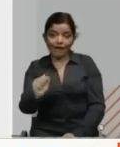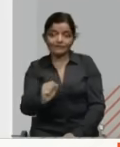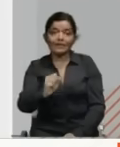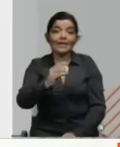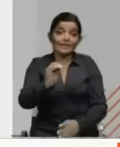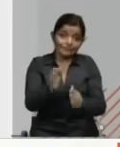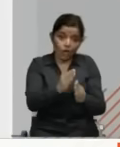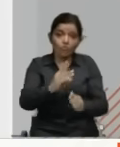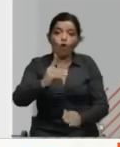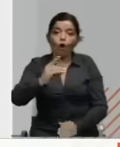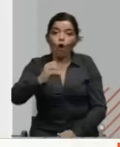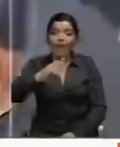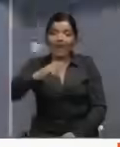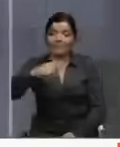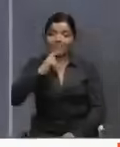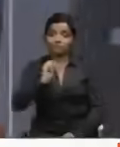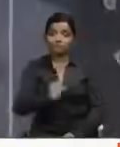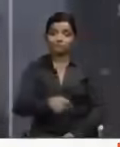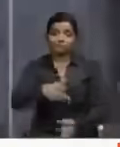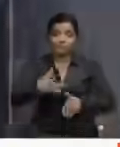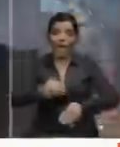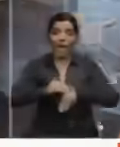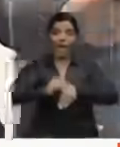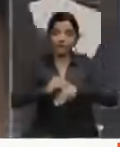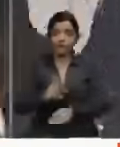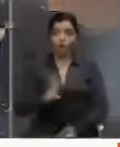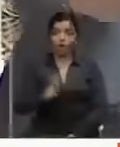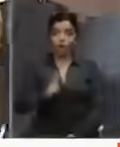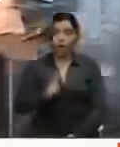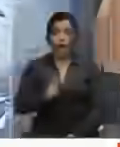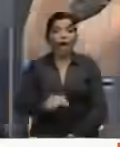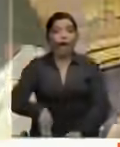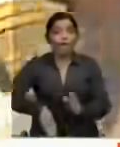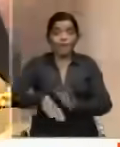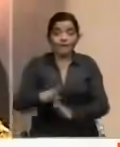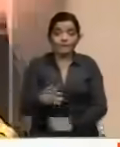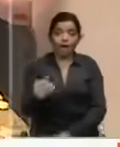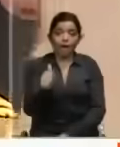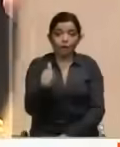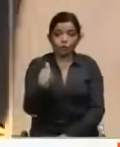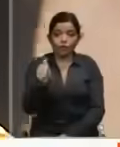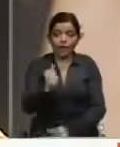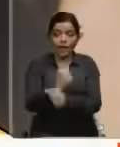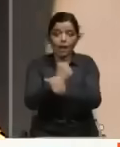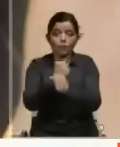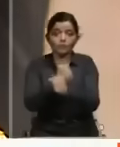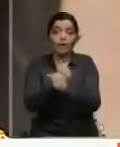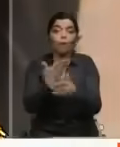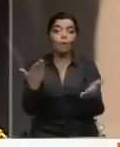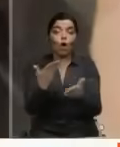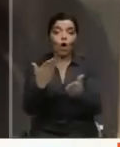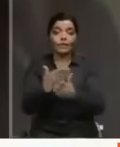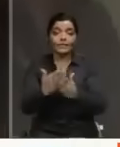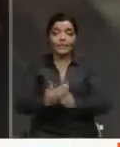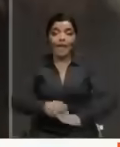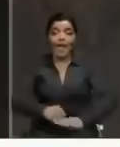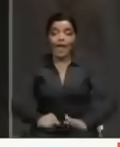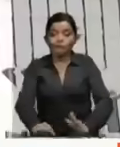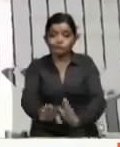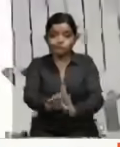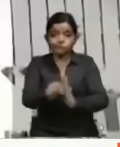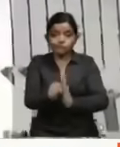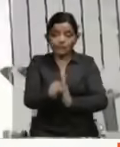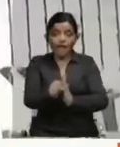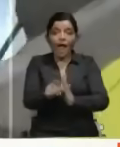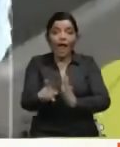serán formalizados. En el caso de la máxima autoridad de la policía uniformada, por el eventual delito de omisión de apremios ilegítimos en